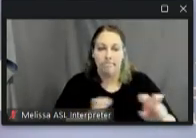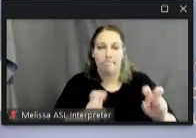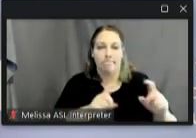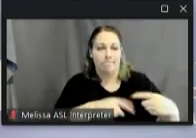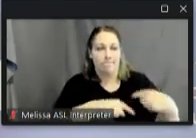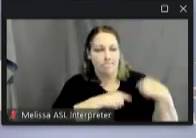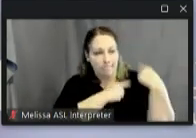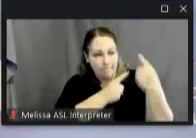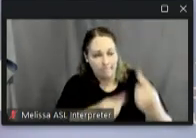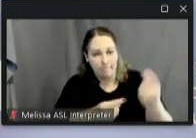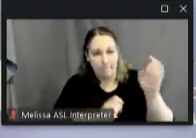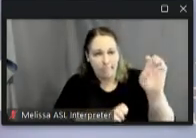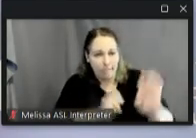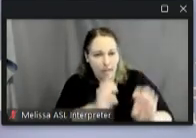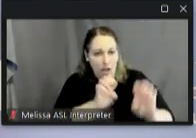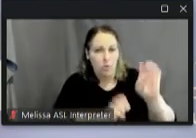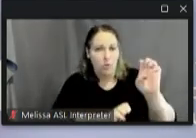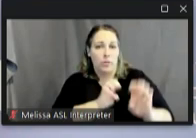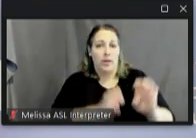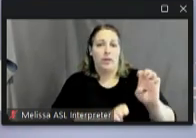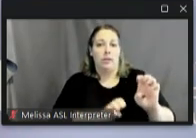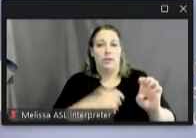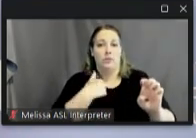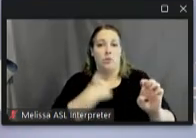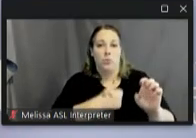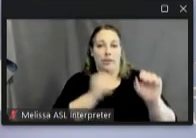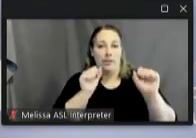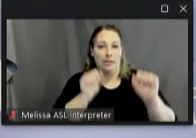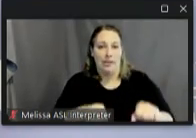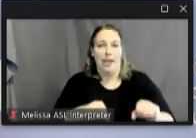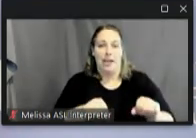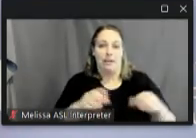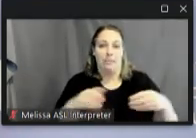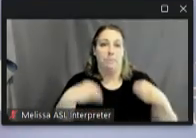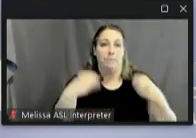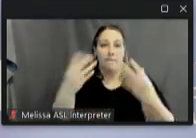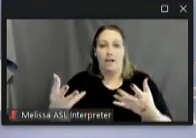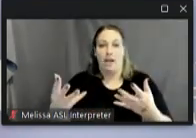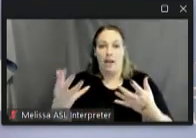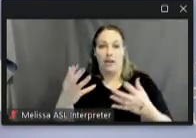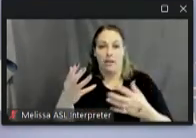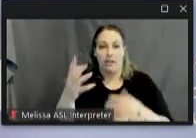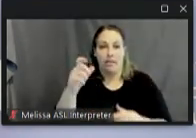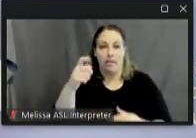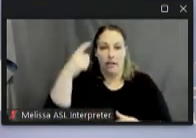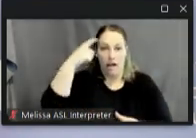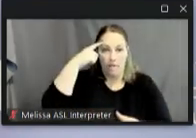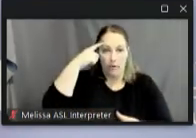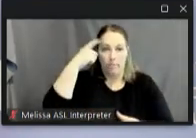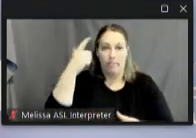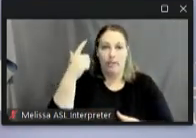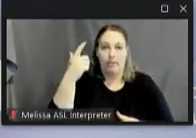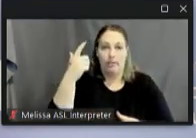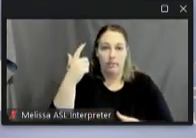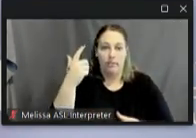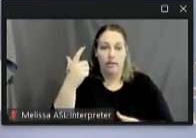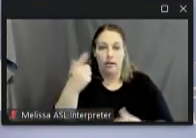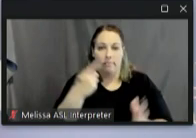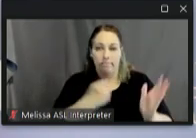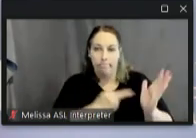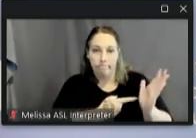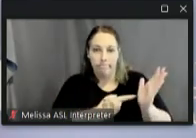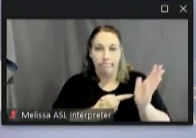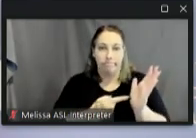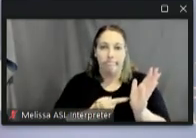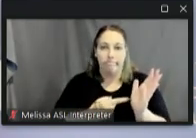presentarle también a los estados una visión de lo que esto implica precisamente en